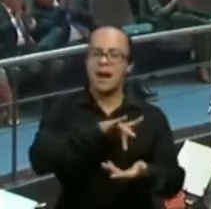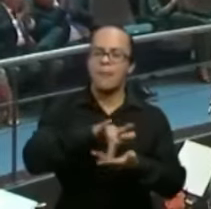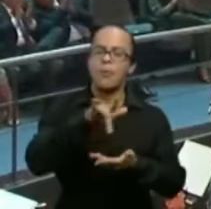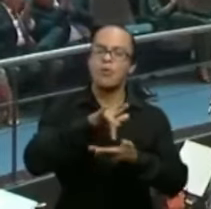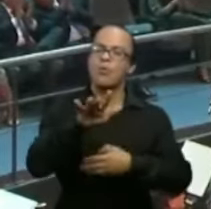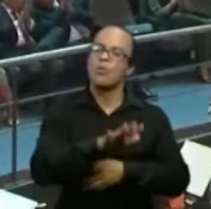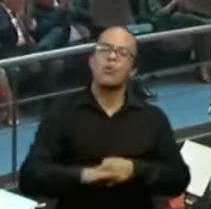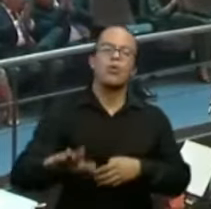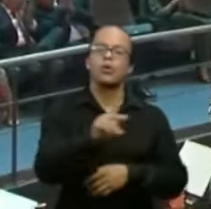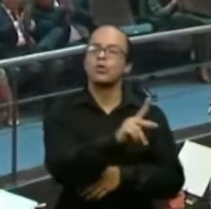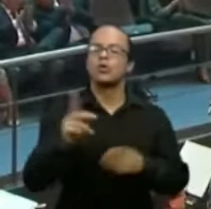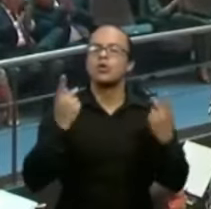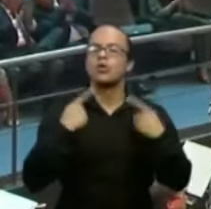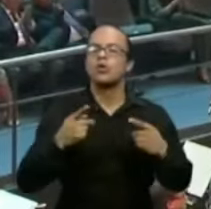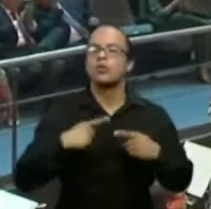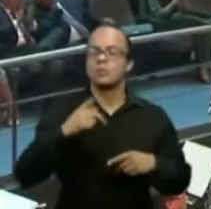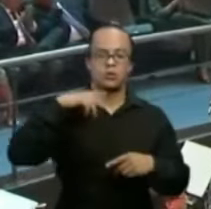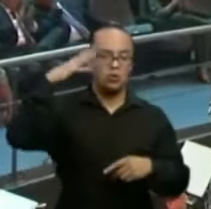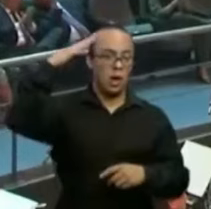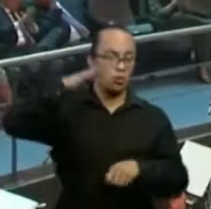a nuestras personas de edad adulta.